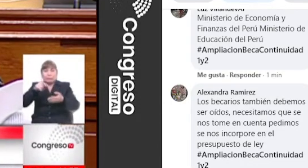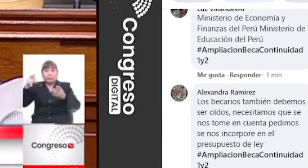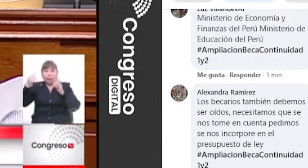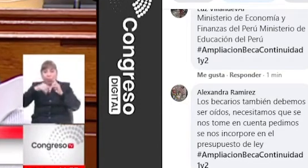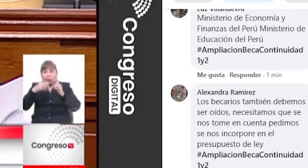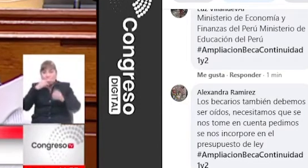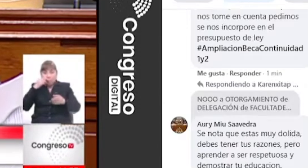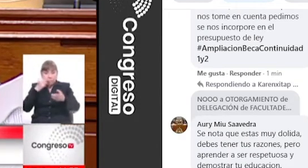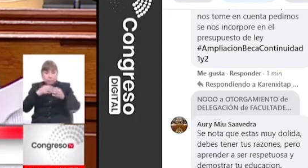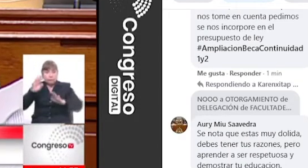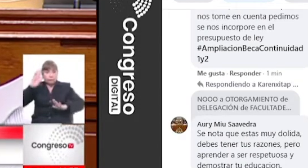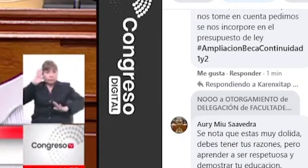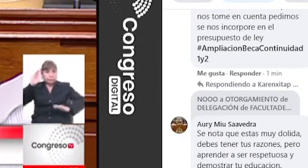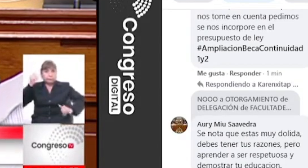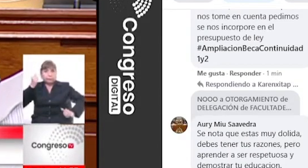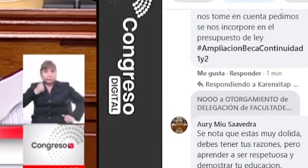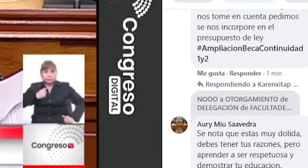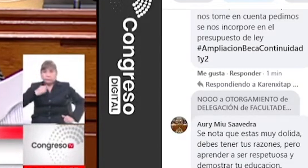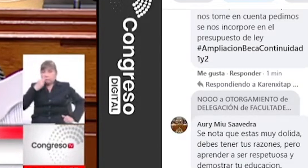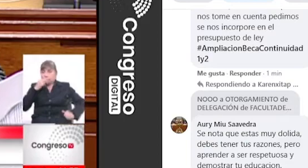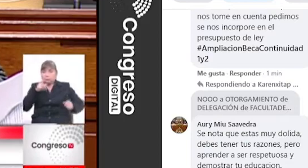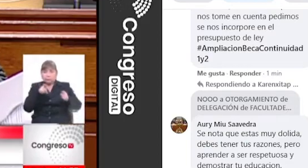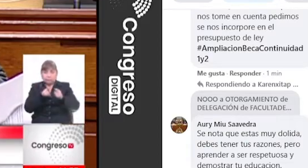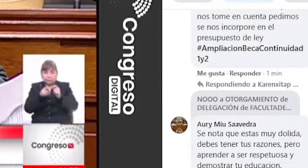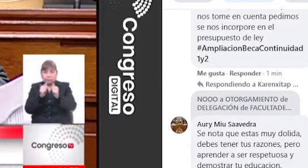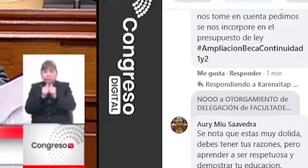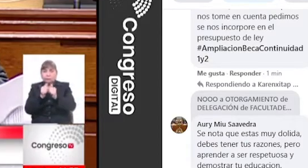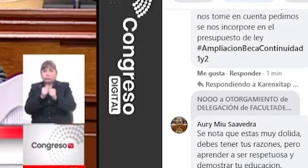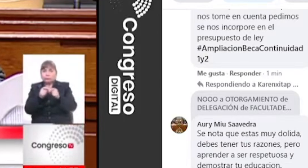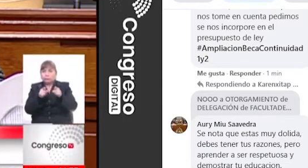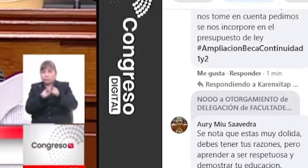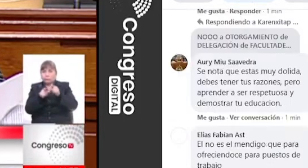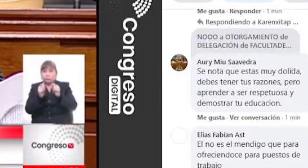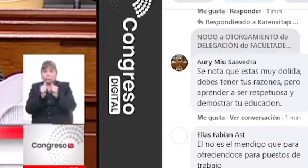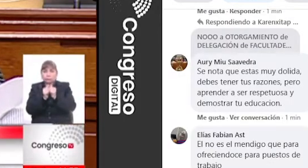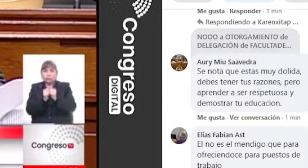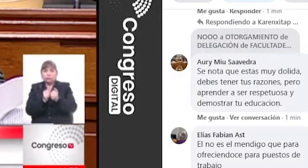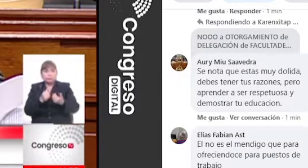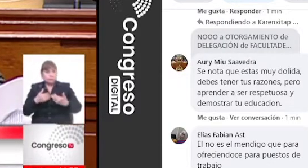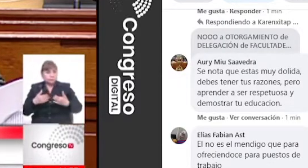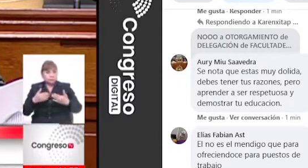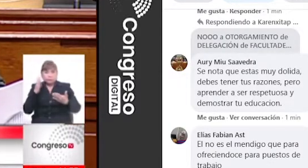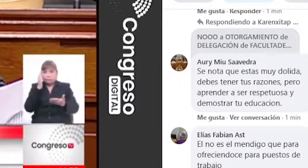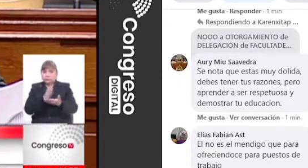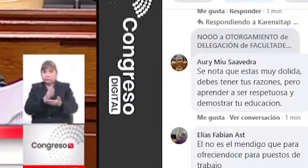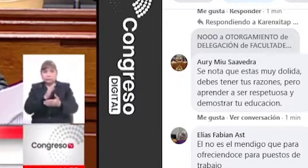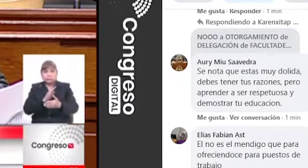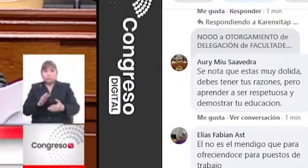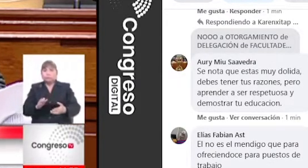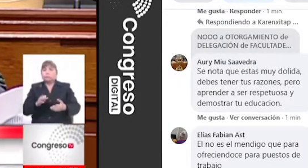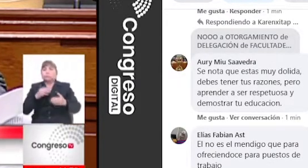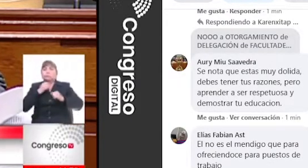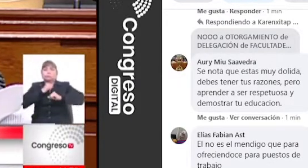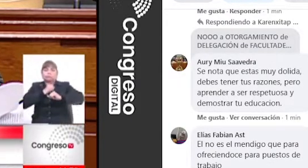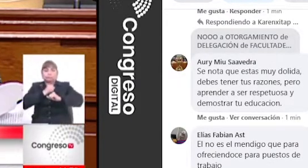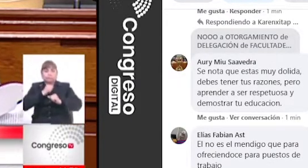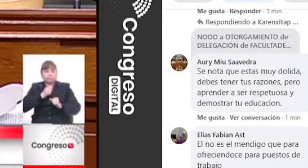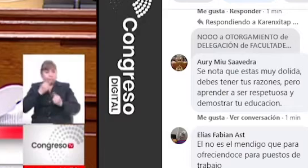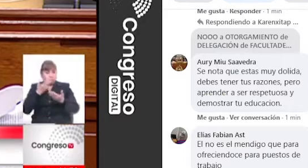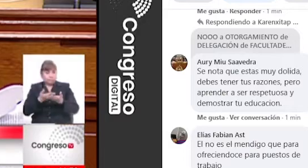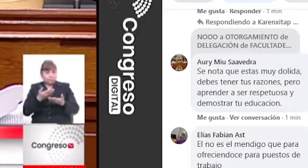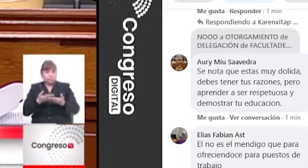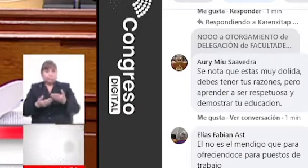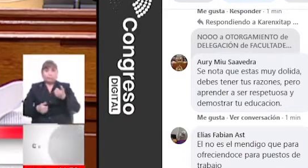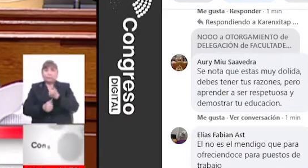coordinación con la policía y Debida. El siguiente objetivo estratégico sectorial está el fortalecer la gestión